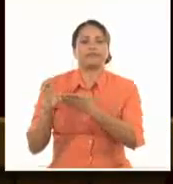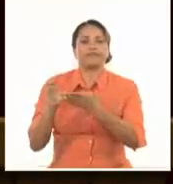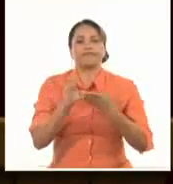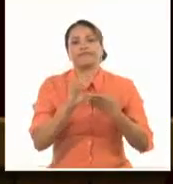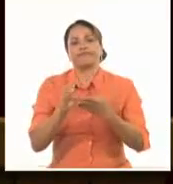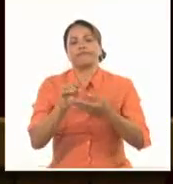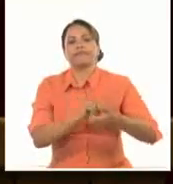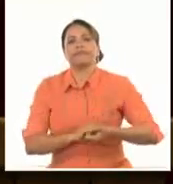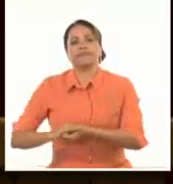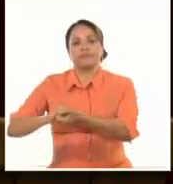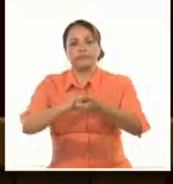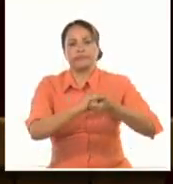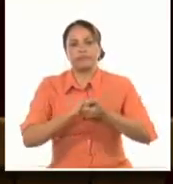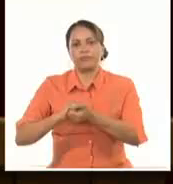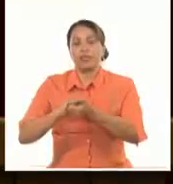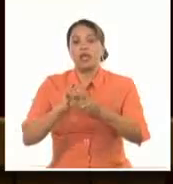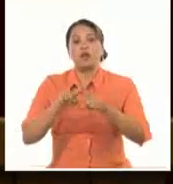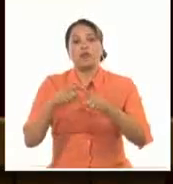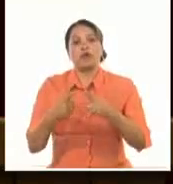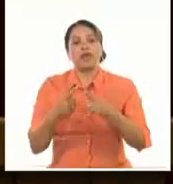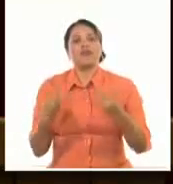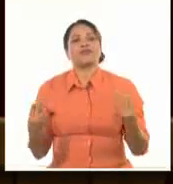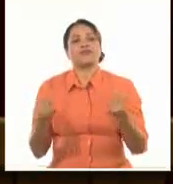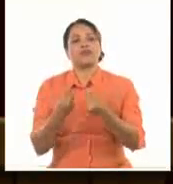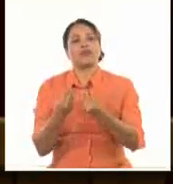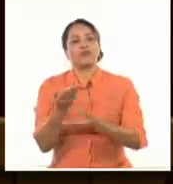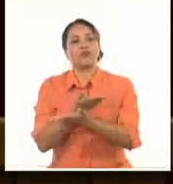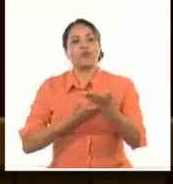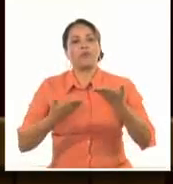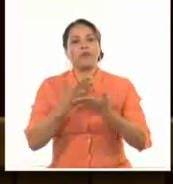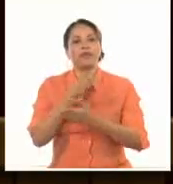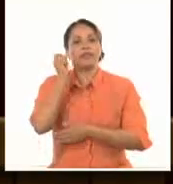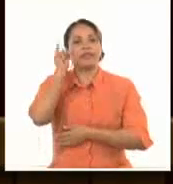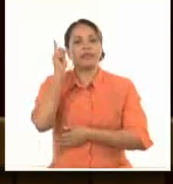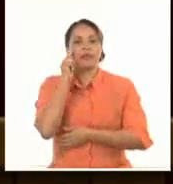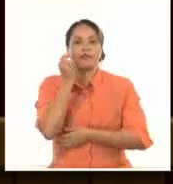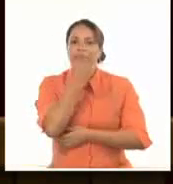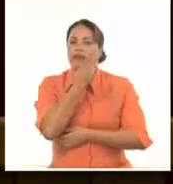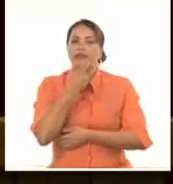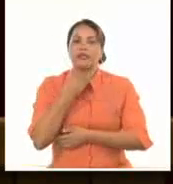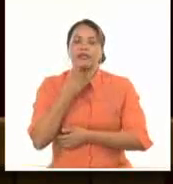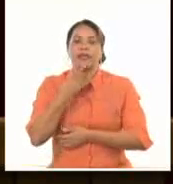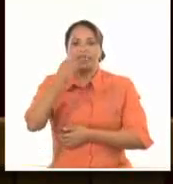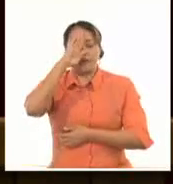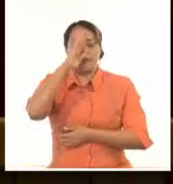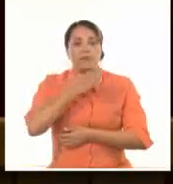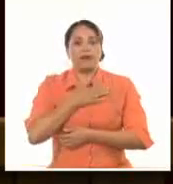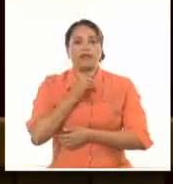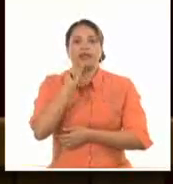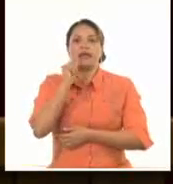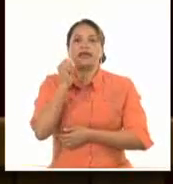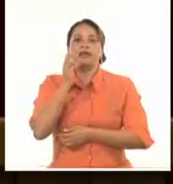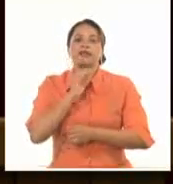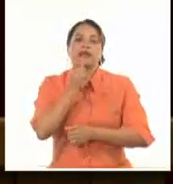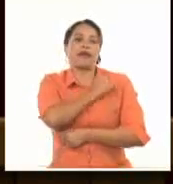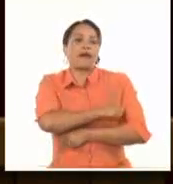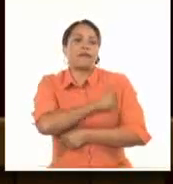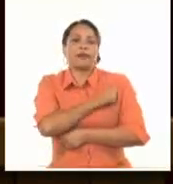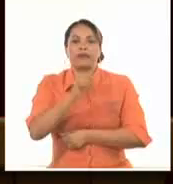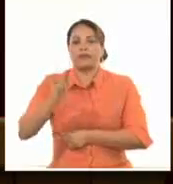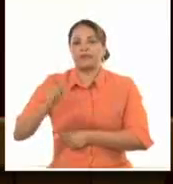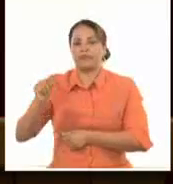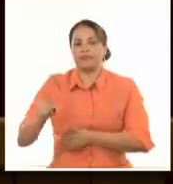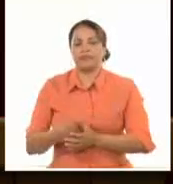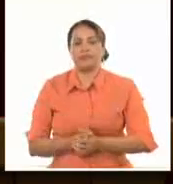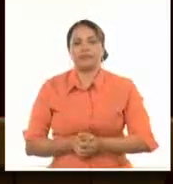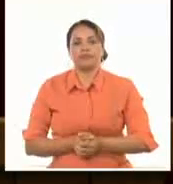solidaridad, porque comparten el ideal martiano de que patria es humanidad. Son revolucionarios en suma